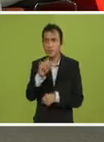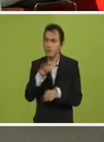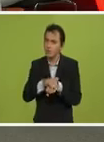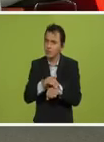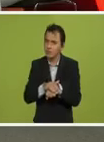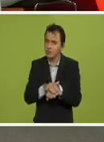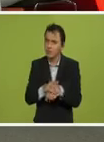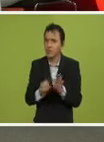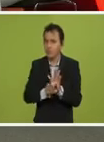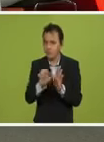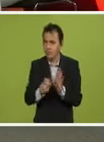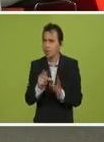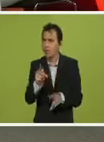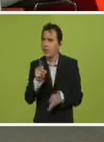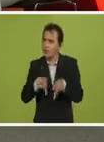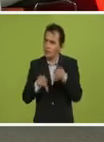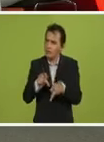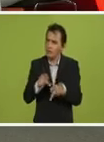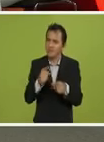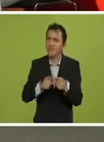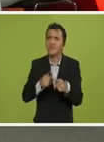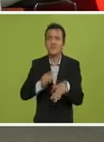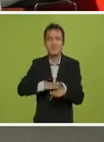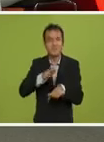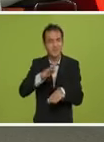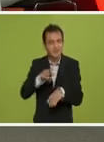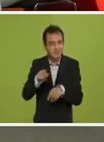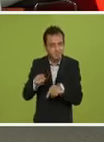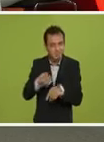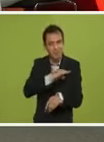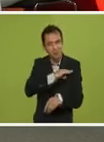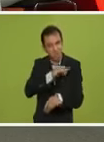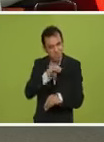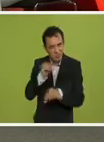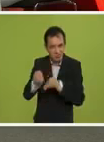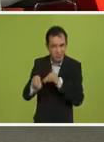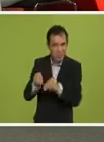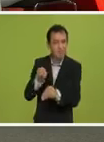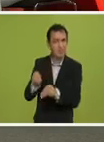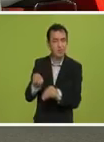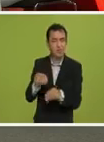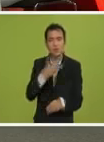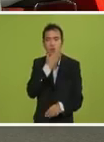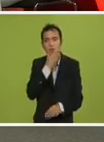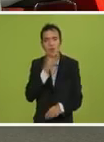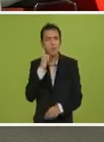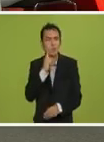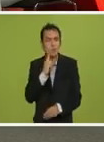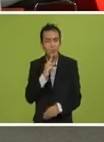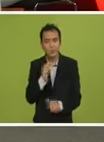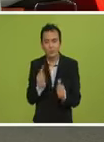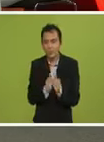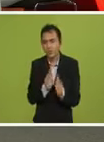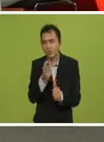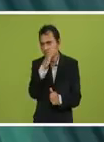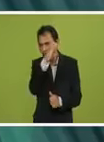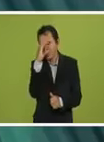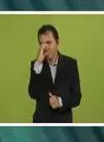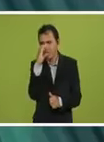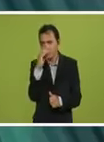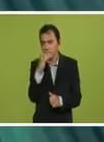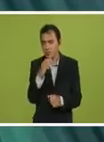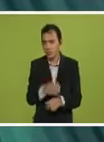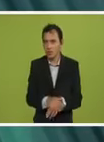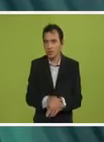son más vulnerables a este tipo de situaciones de las redes sociales? ¿Los hombres o las mujeres con los packs? En estadística, las